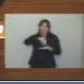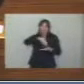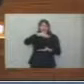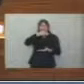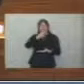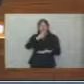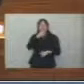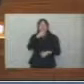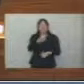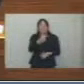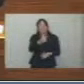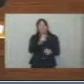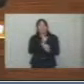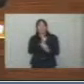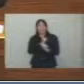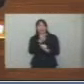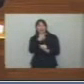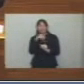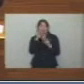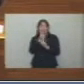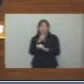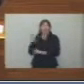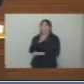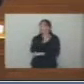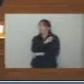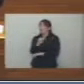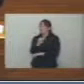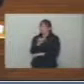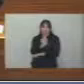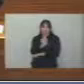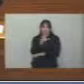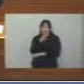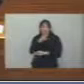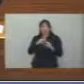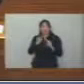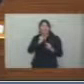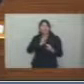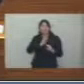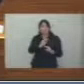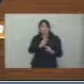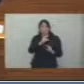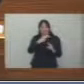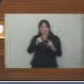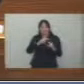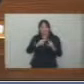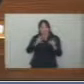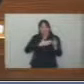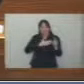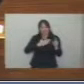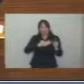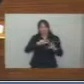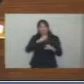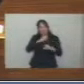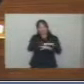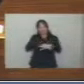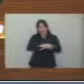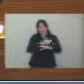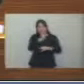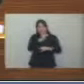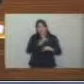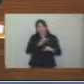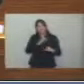no espere que los demás miremos para otro lado, porque esa es su política. La política que hace el Gobierno y el partido al que usted sustenta y al que usted